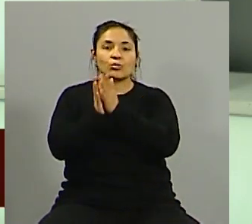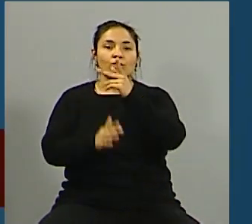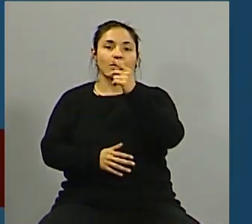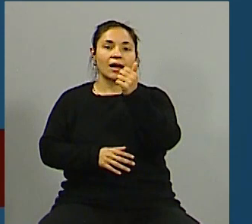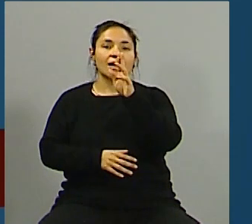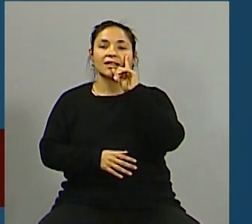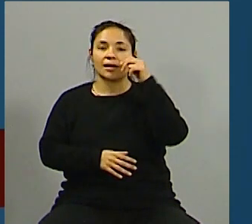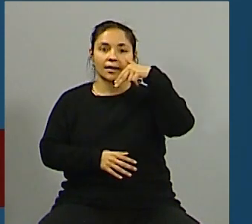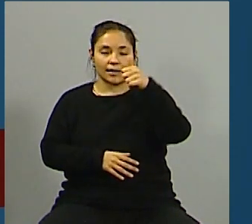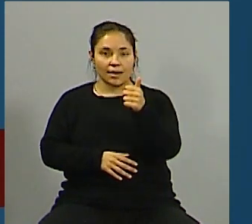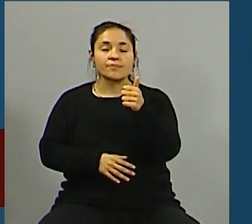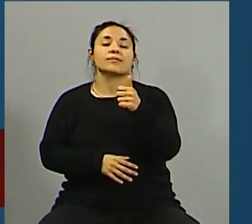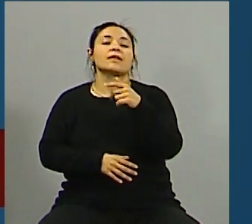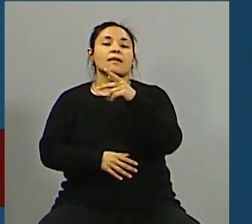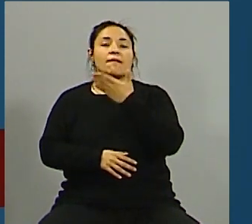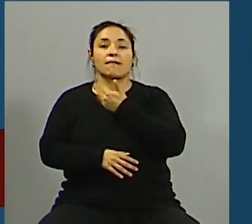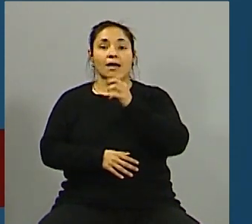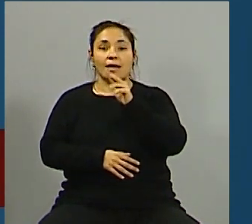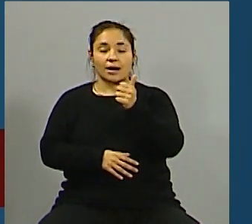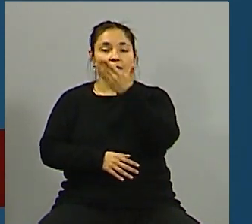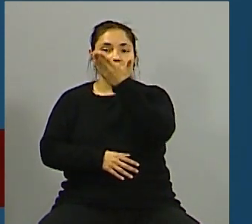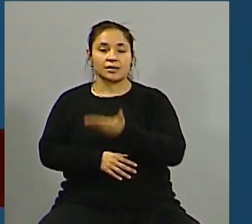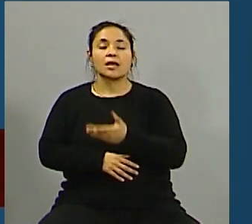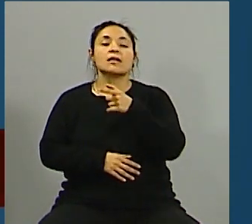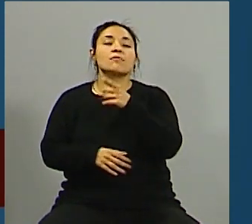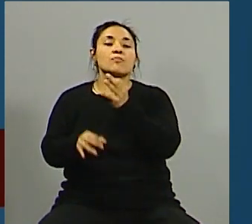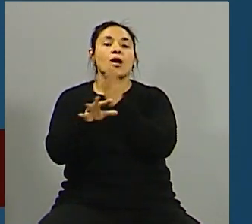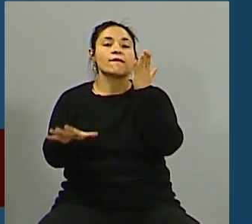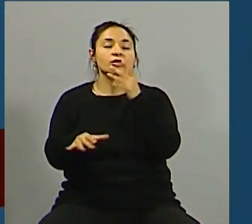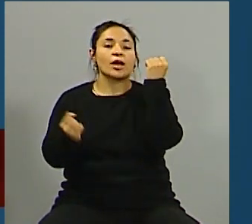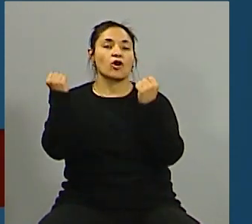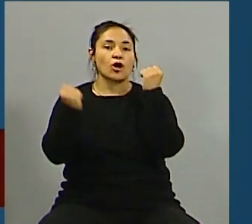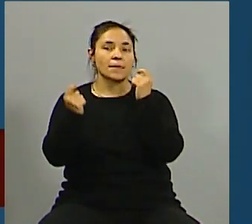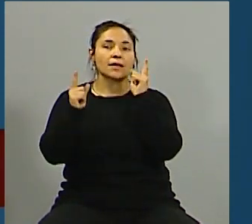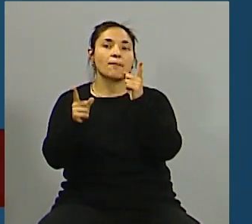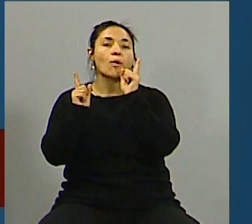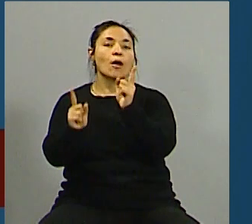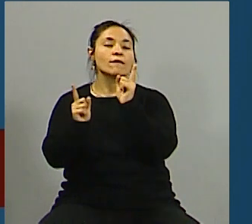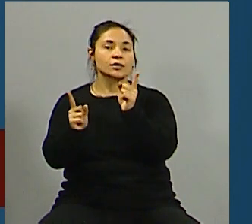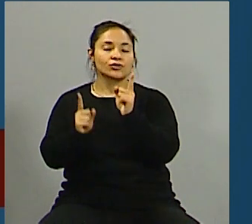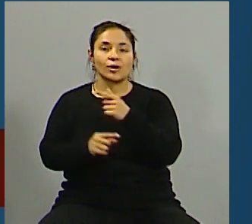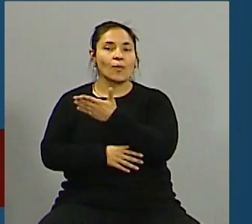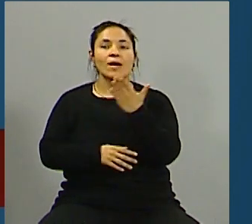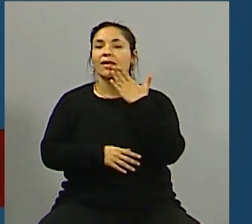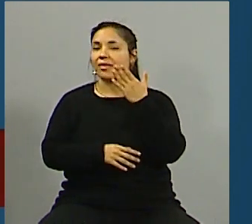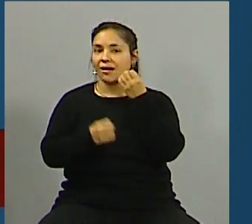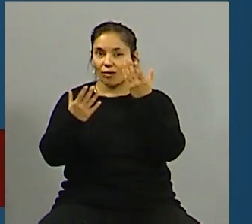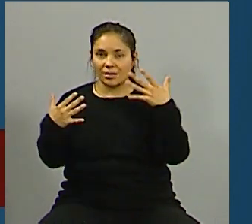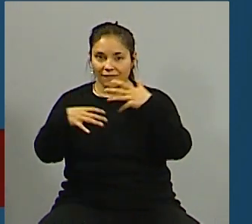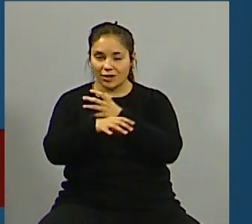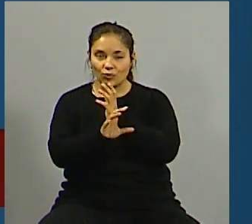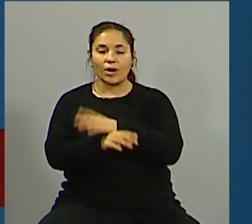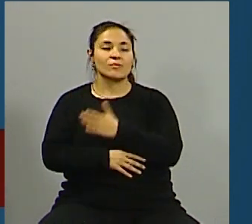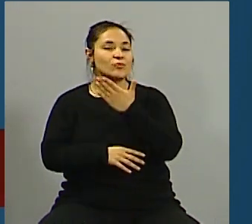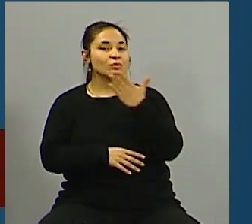es economista, docente, a quien tenemos ahí del otro lado. Karina, ¿cómo estás? Bienvenida. Hola Claudia, un gusto saludarte como siempre. Igualmente